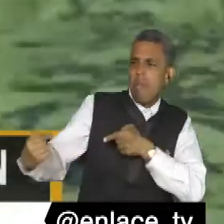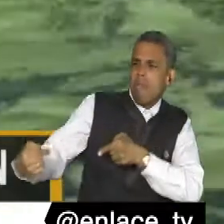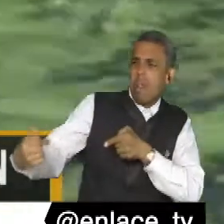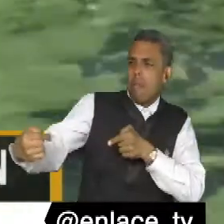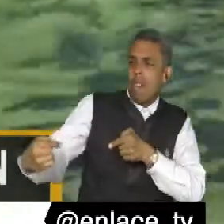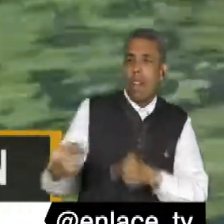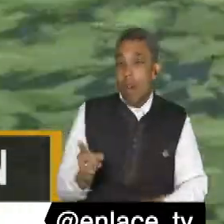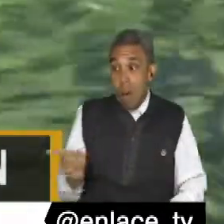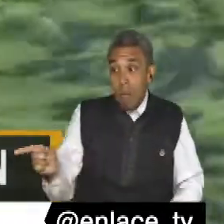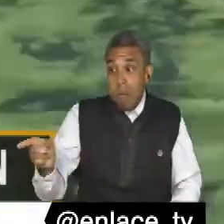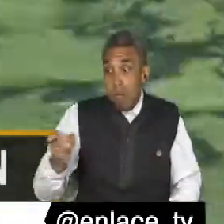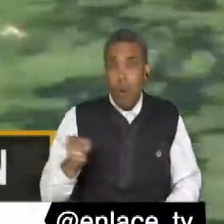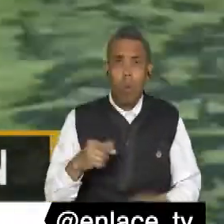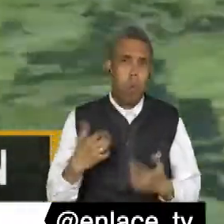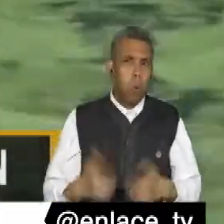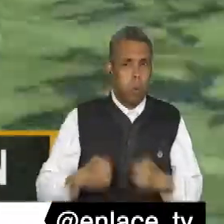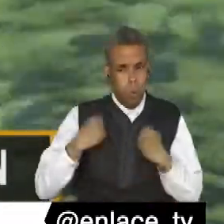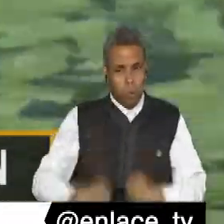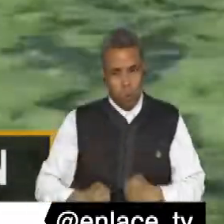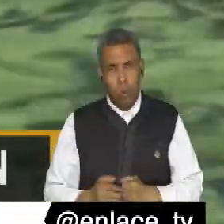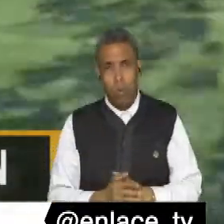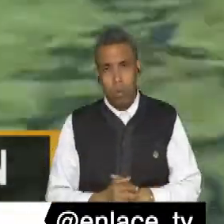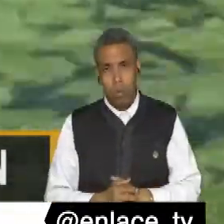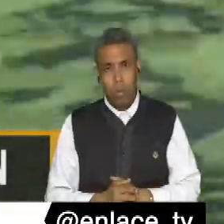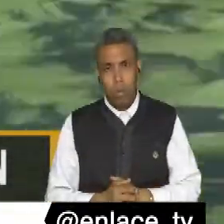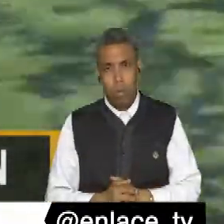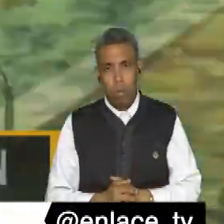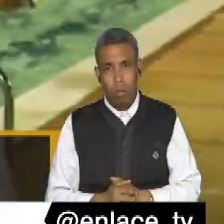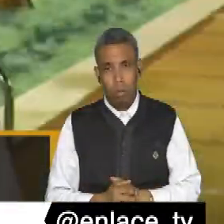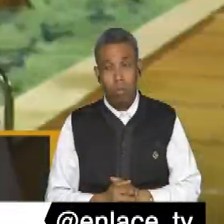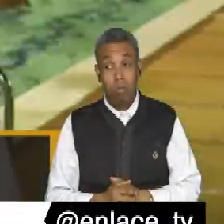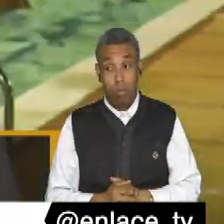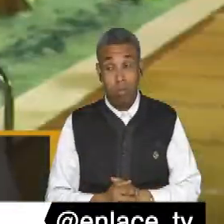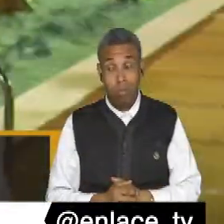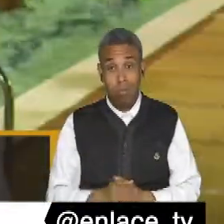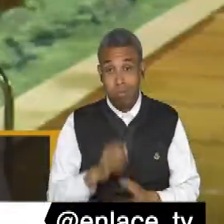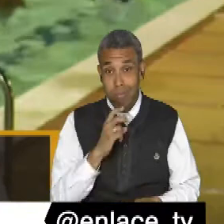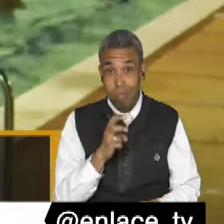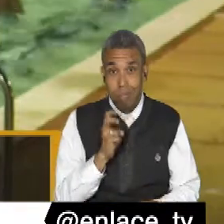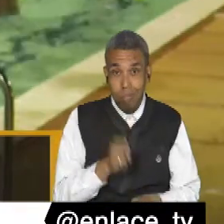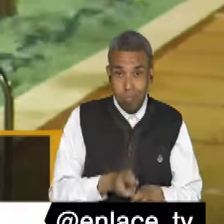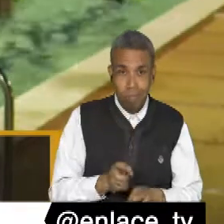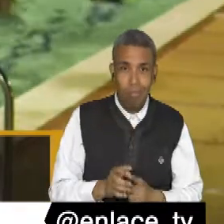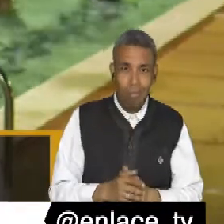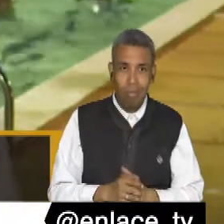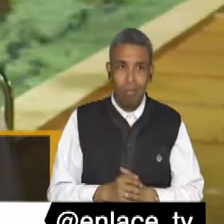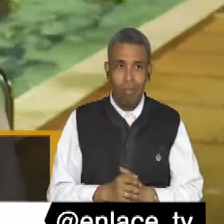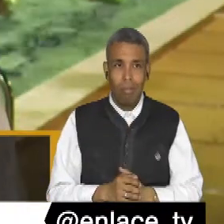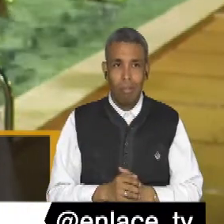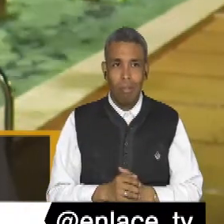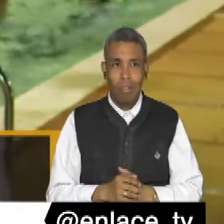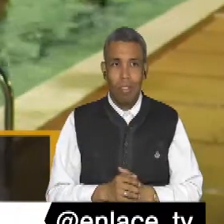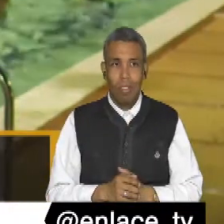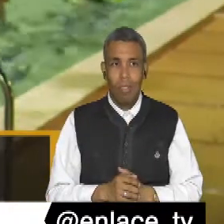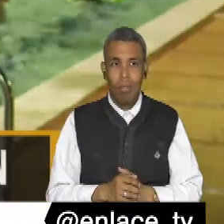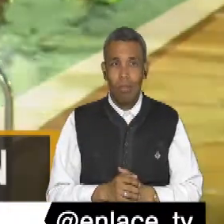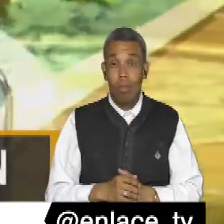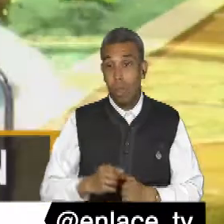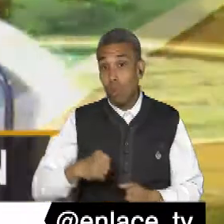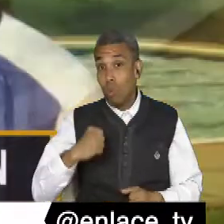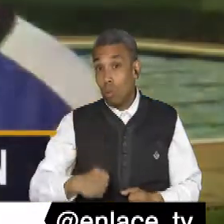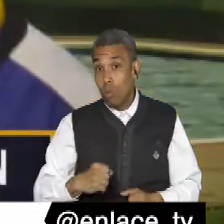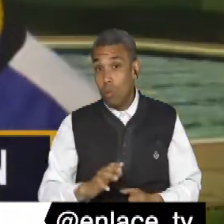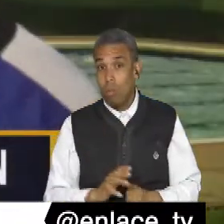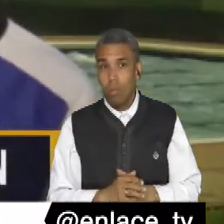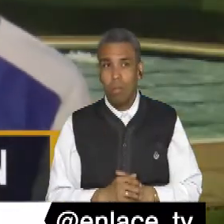como cualquier ganadora siempre tiene una contrincante con la que siempre le toca competir. Entonces fue durito.